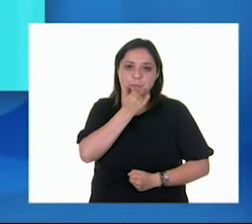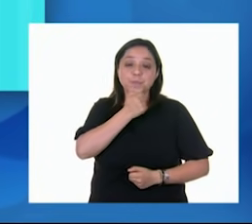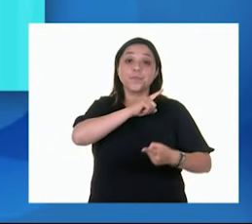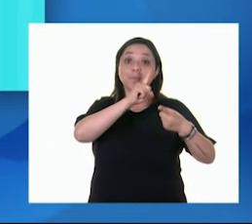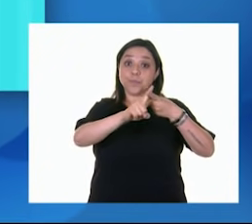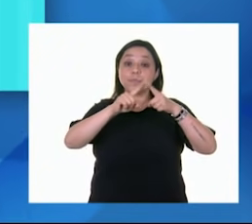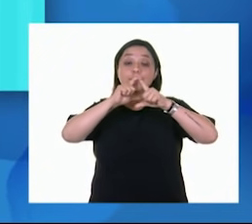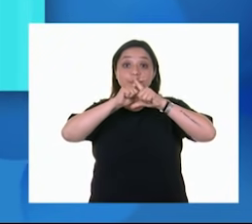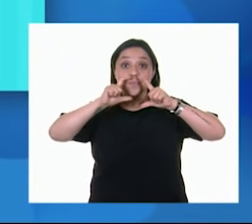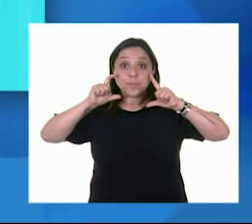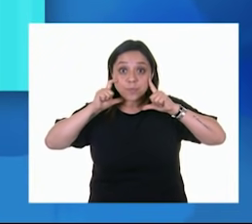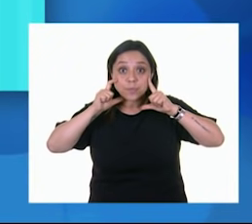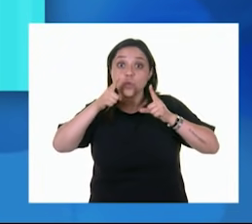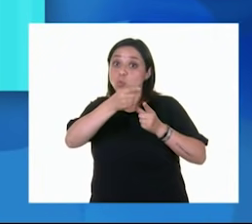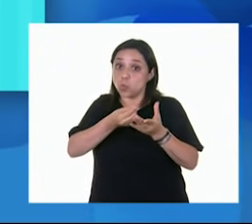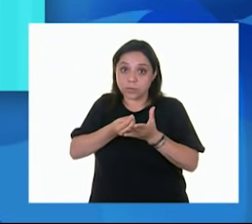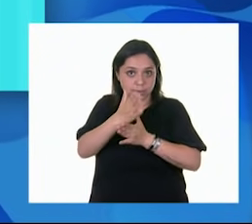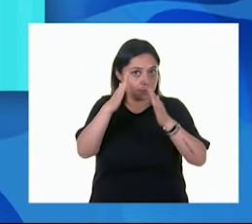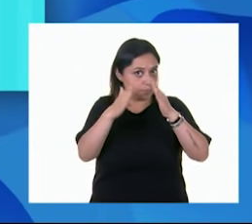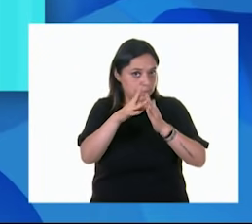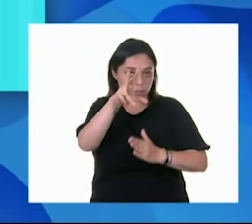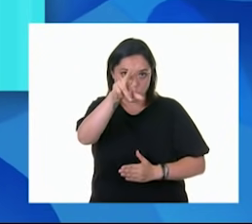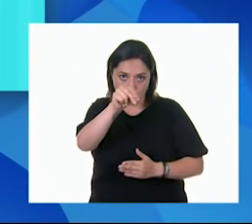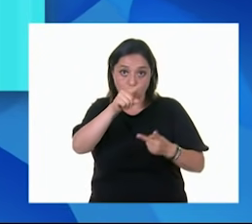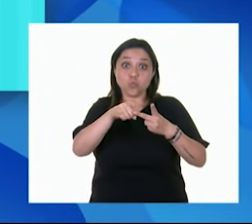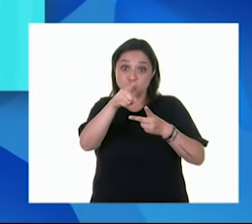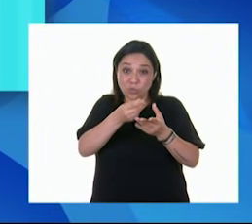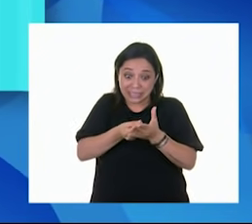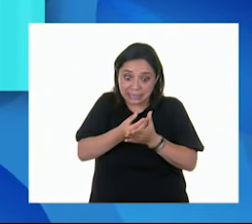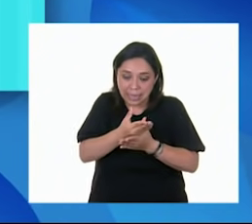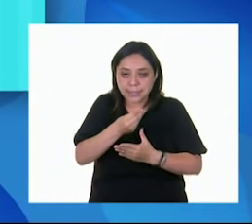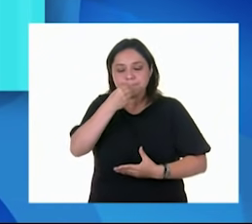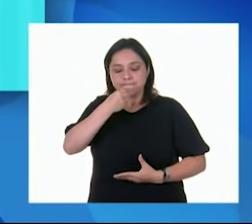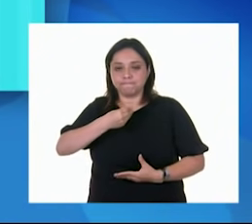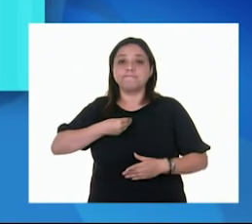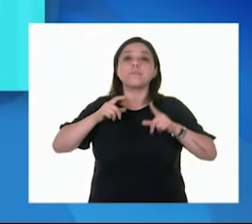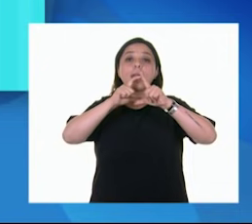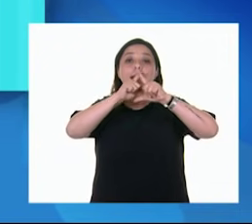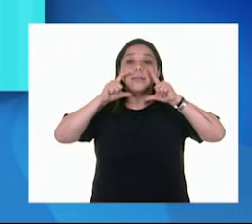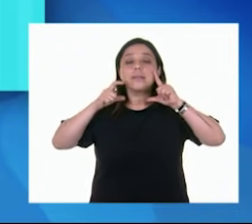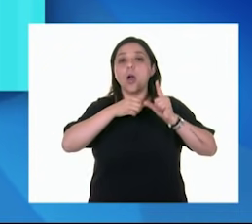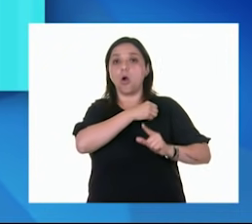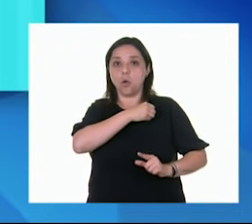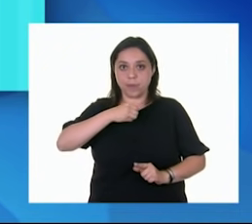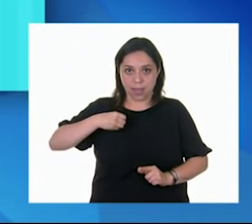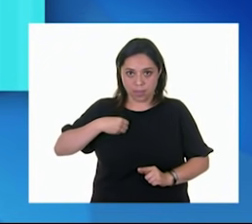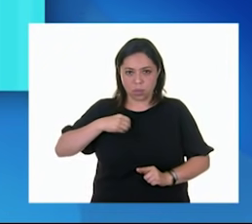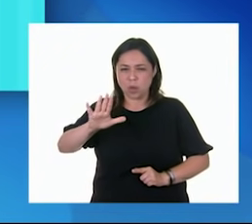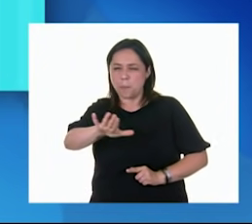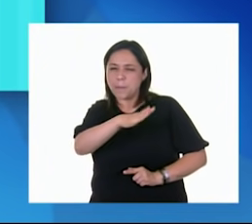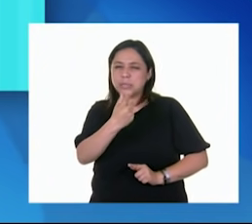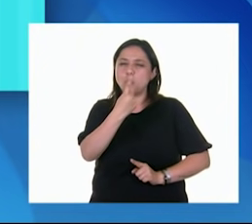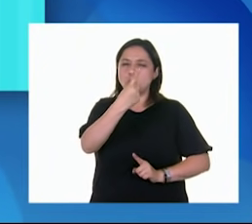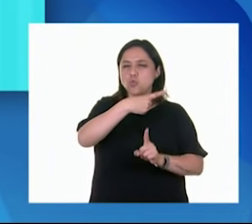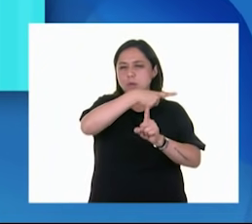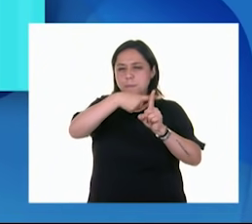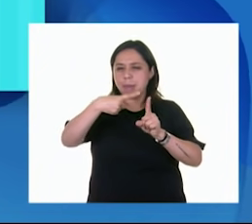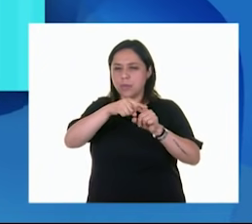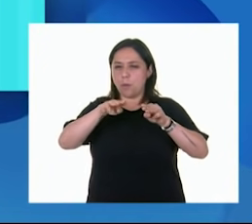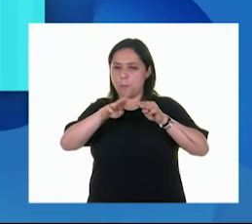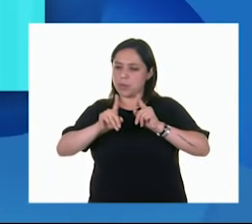Utiliza cubrebocas. No salgas de casa. Si tienes que hacerlo, recuerda que es obligatorio utilizarlo. Mantén una distancia mínima